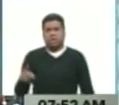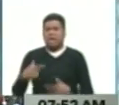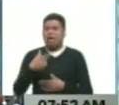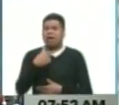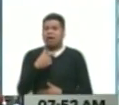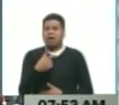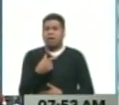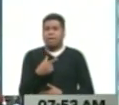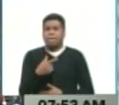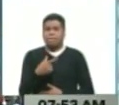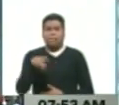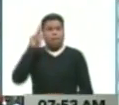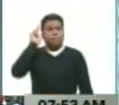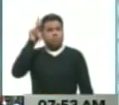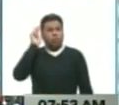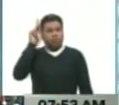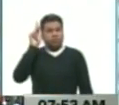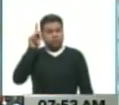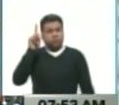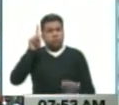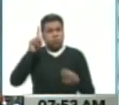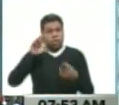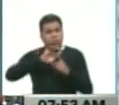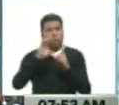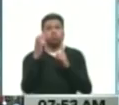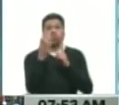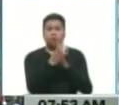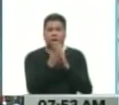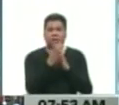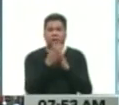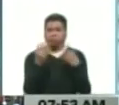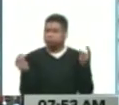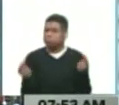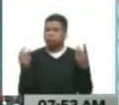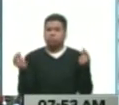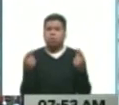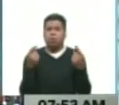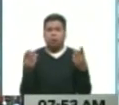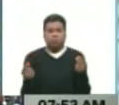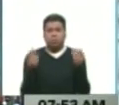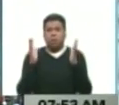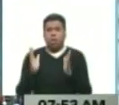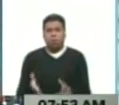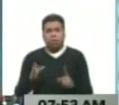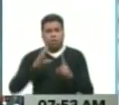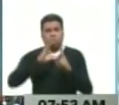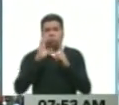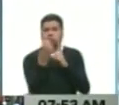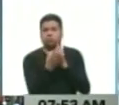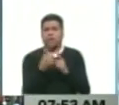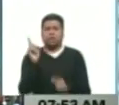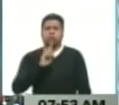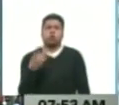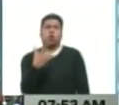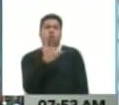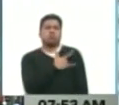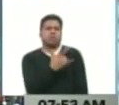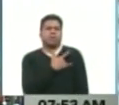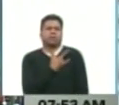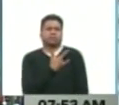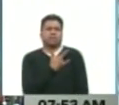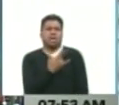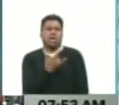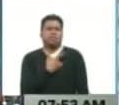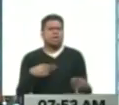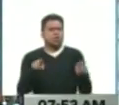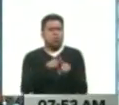facilitadores y activadores culturales, que formándose dentro de su comunidad, ya no en universidades de claustro, de espalda a la realidad, sino